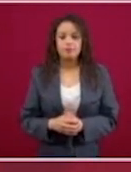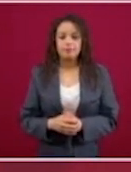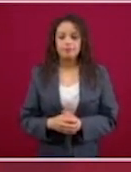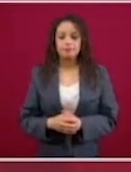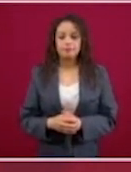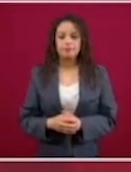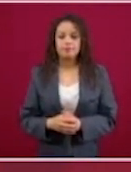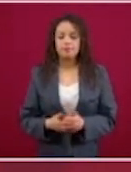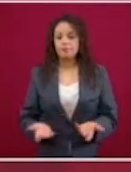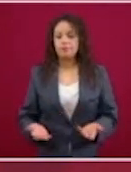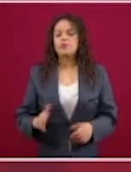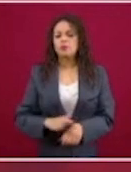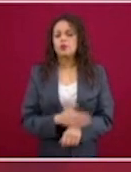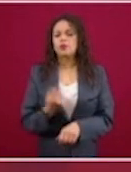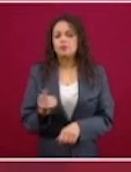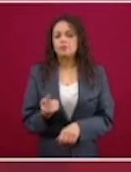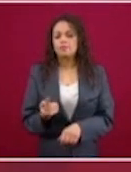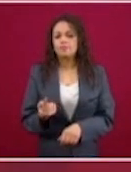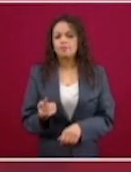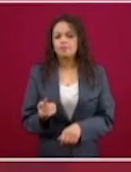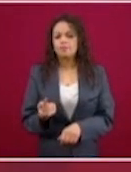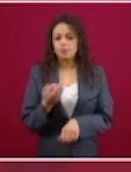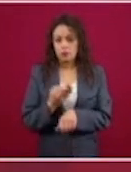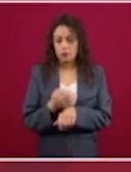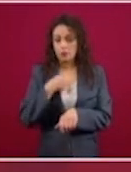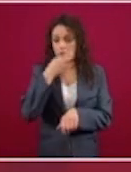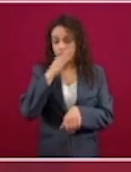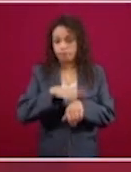hay, y esto lo informo al pueblo,